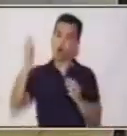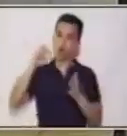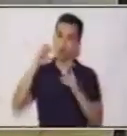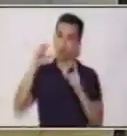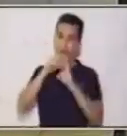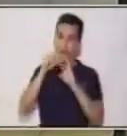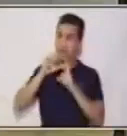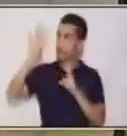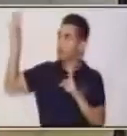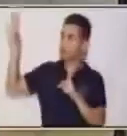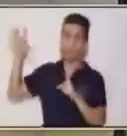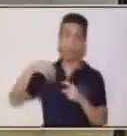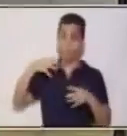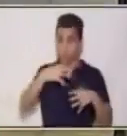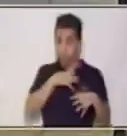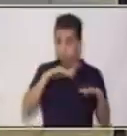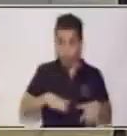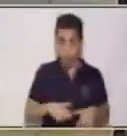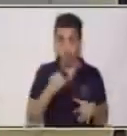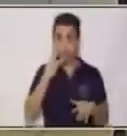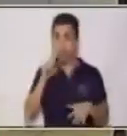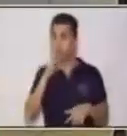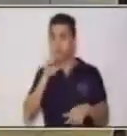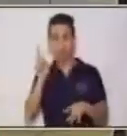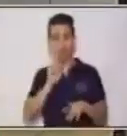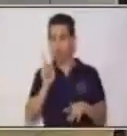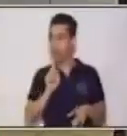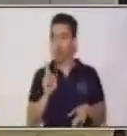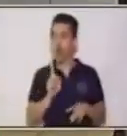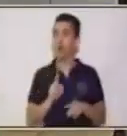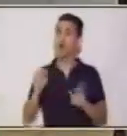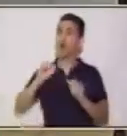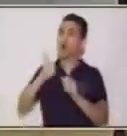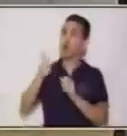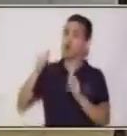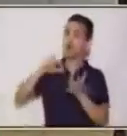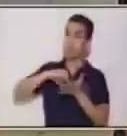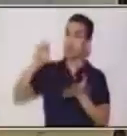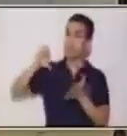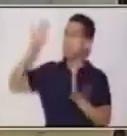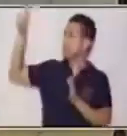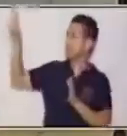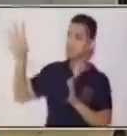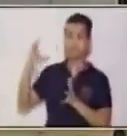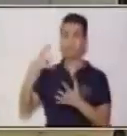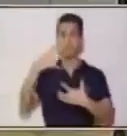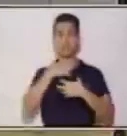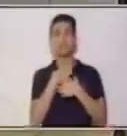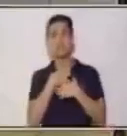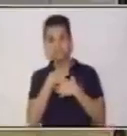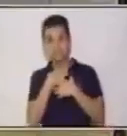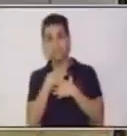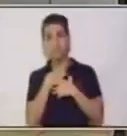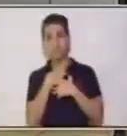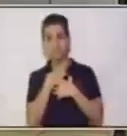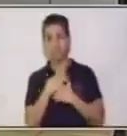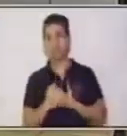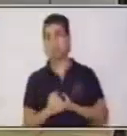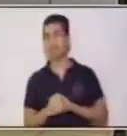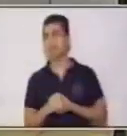idioma original de nosotros, en el idioma español, sino que provienen de un idioma